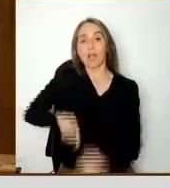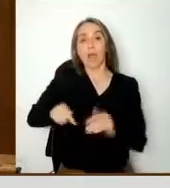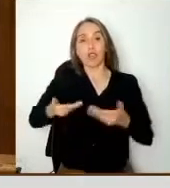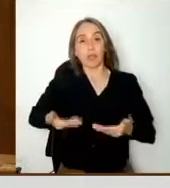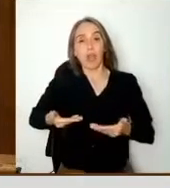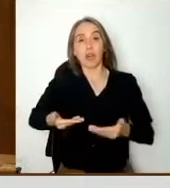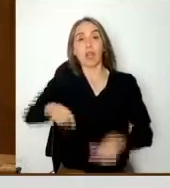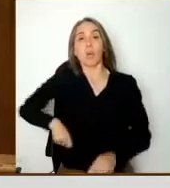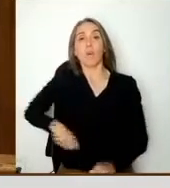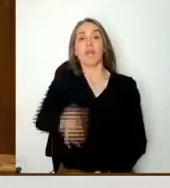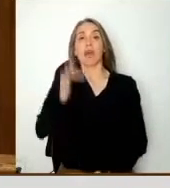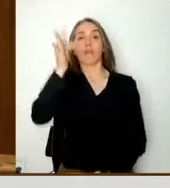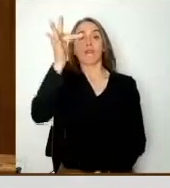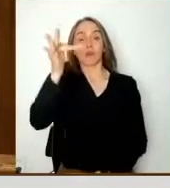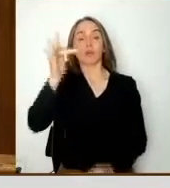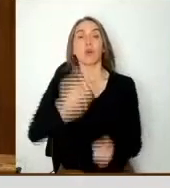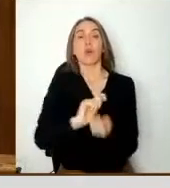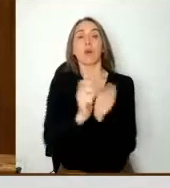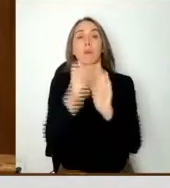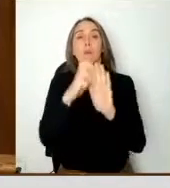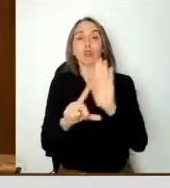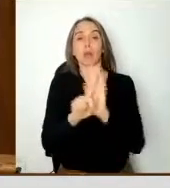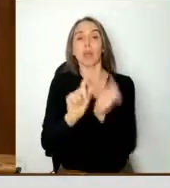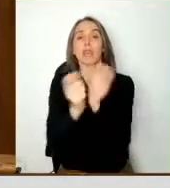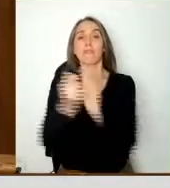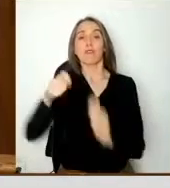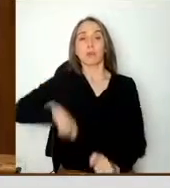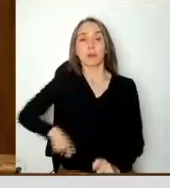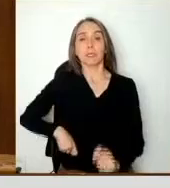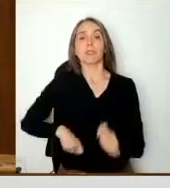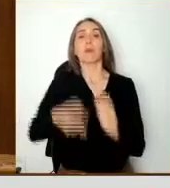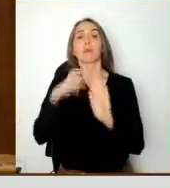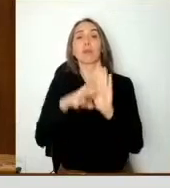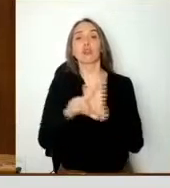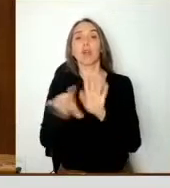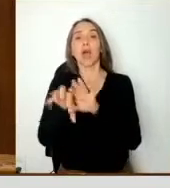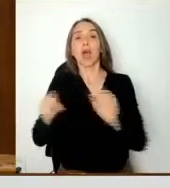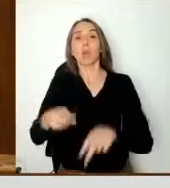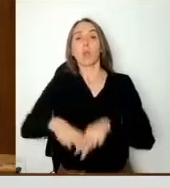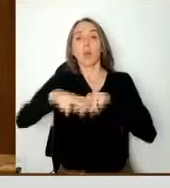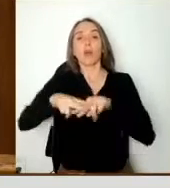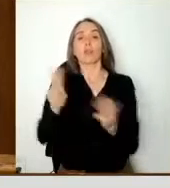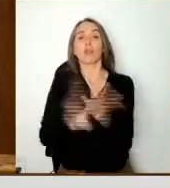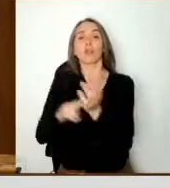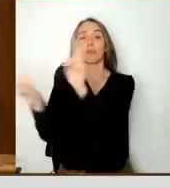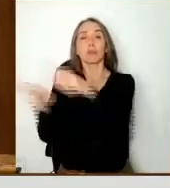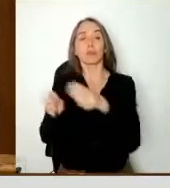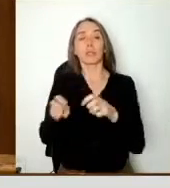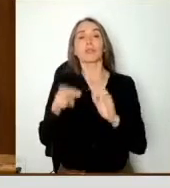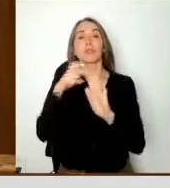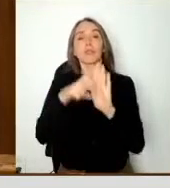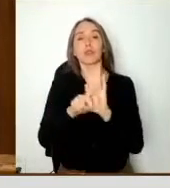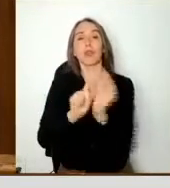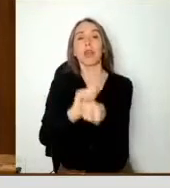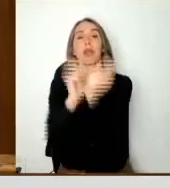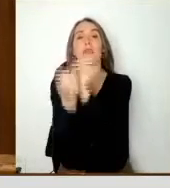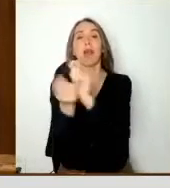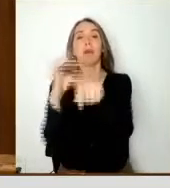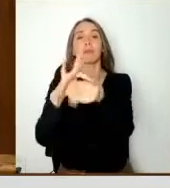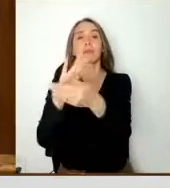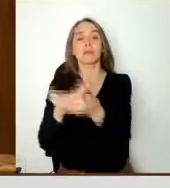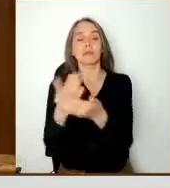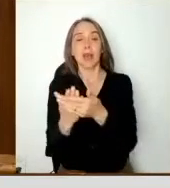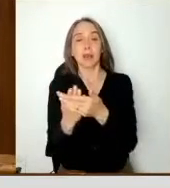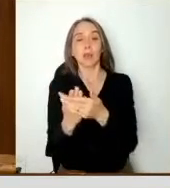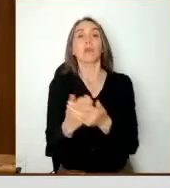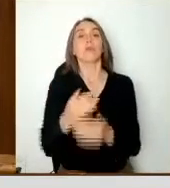la reforma de pensiones, el pacto fiscal y la reforma de salud. De la misma manera que nos haremos cargo de seguir